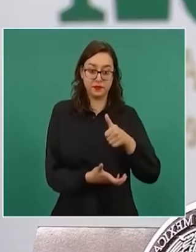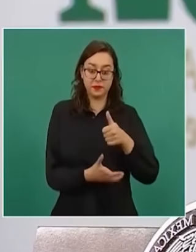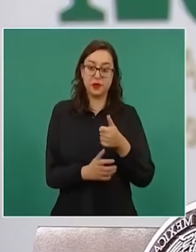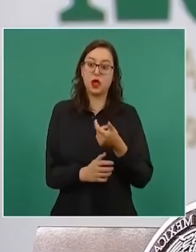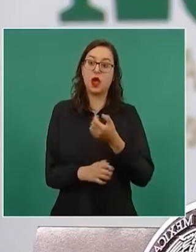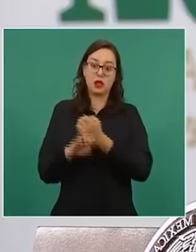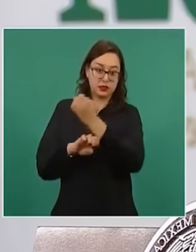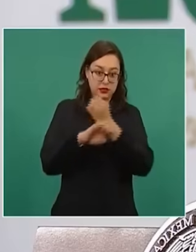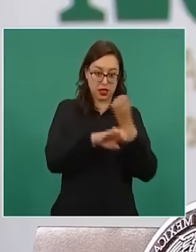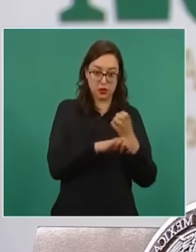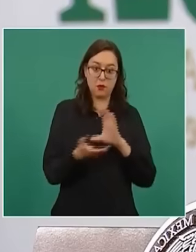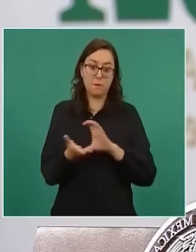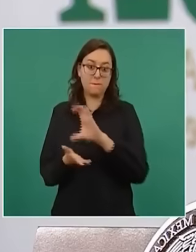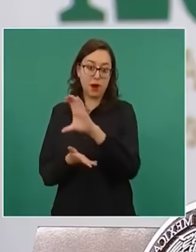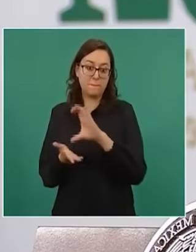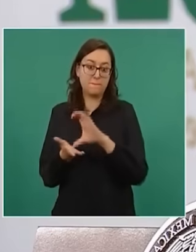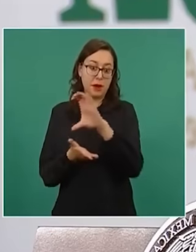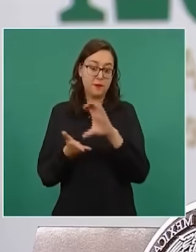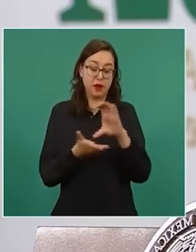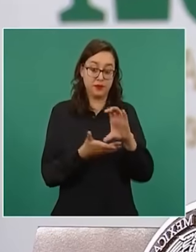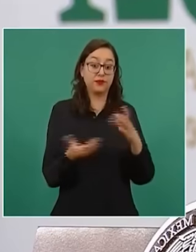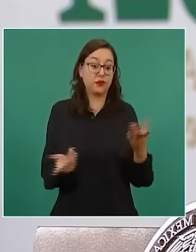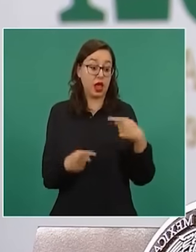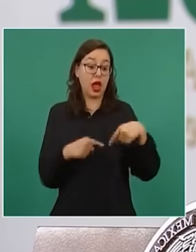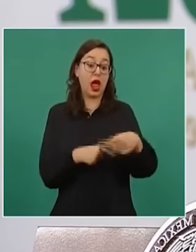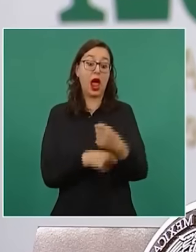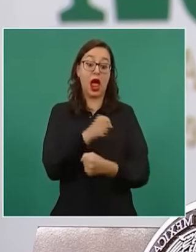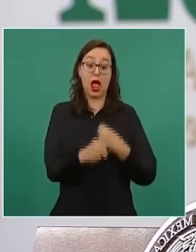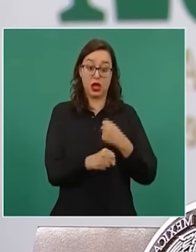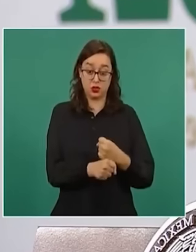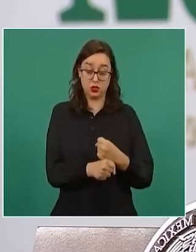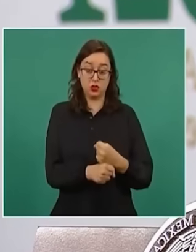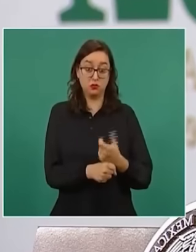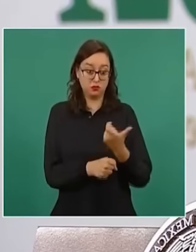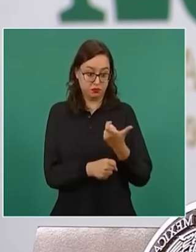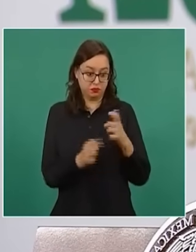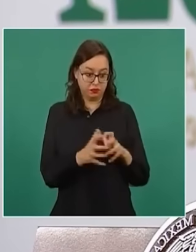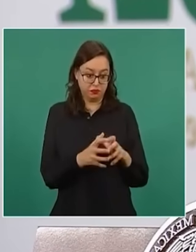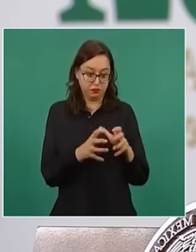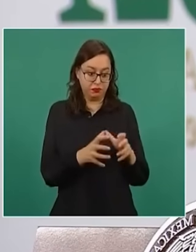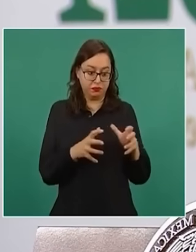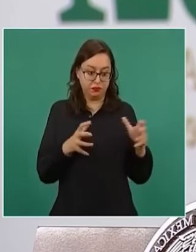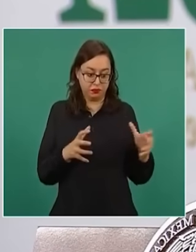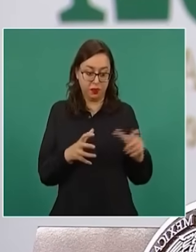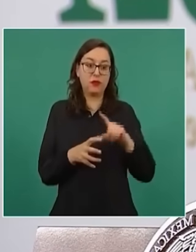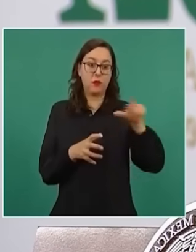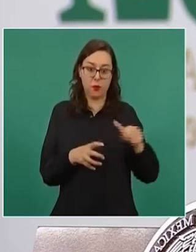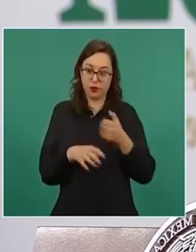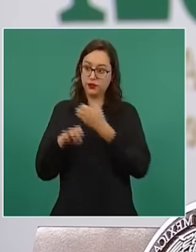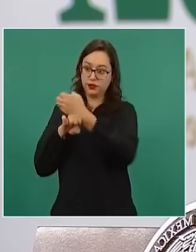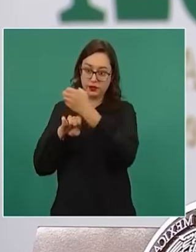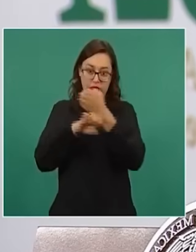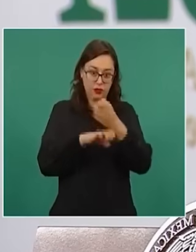punto cuando tú expandes la base monetaria de un país este esta base monetaria al expandirse devalúa la